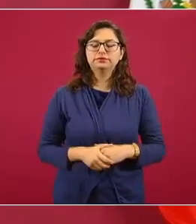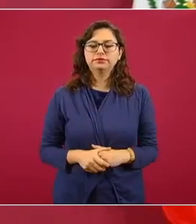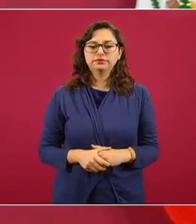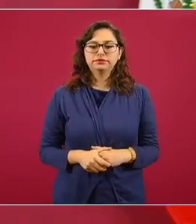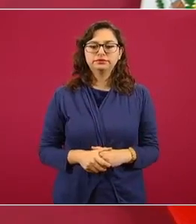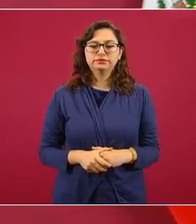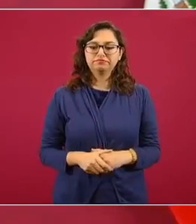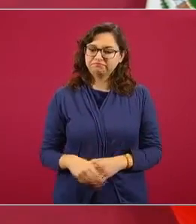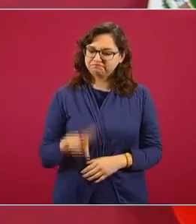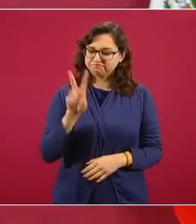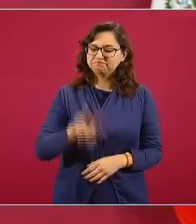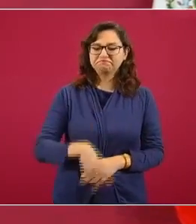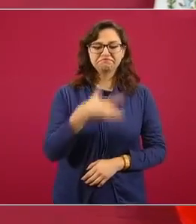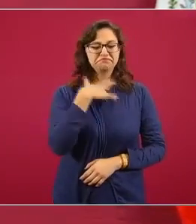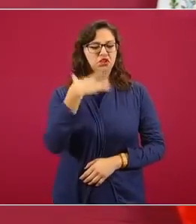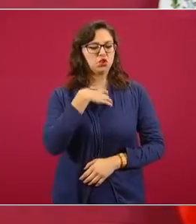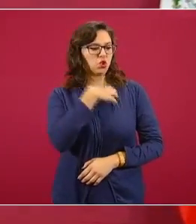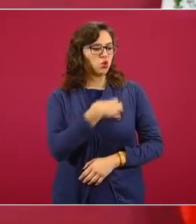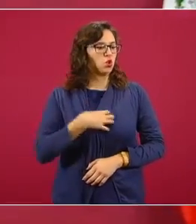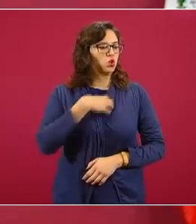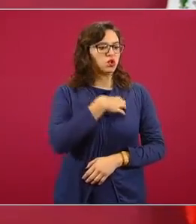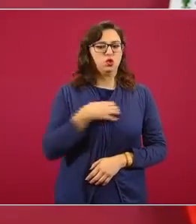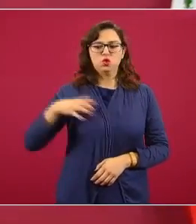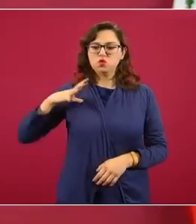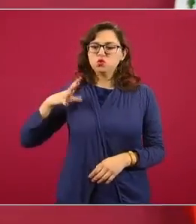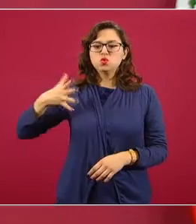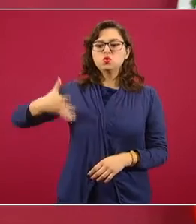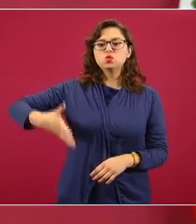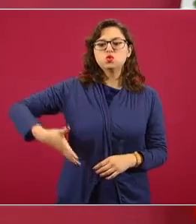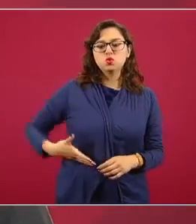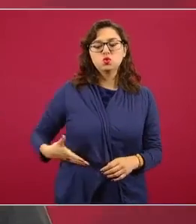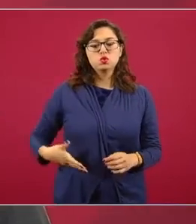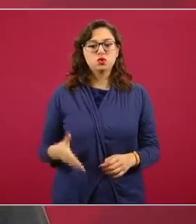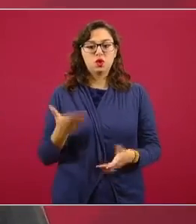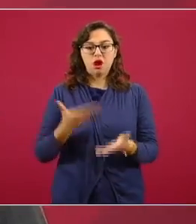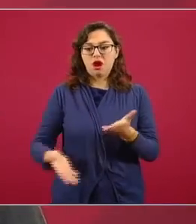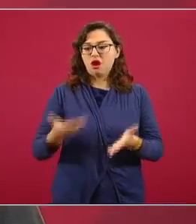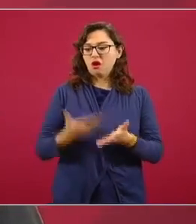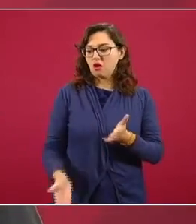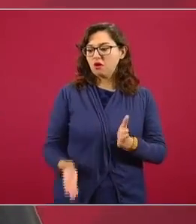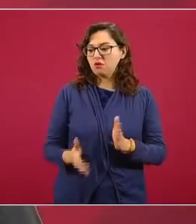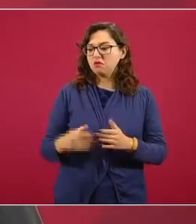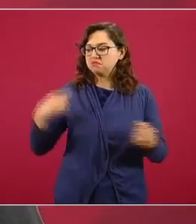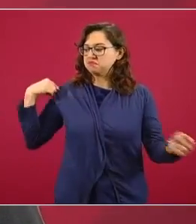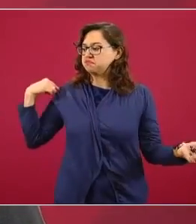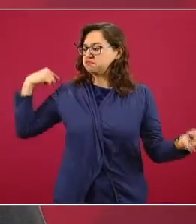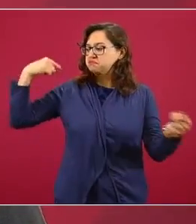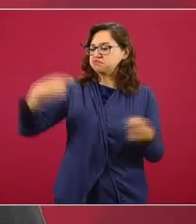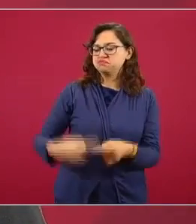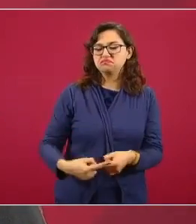Me llena de satisfacción poder decir que más de 300,000